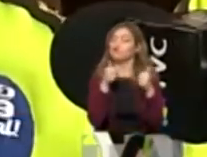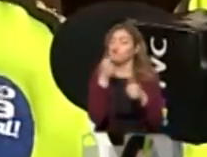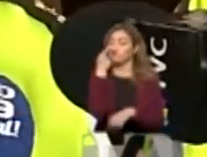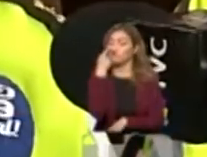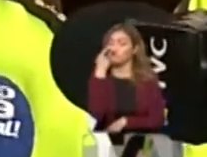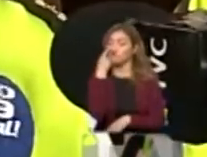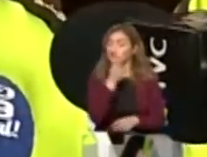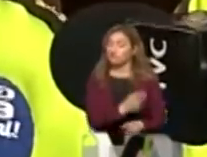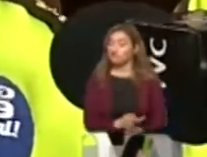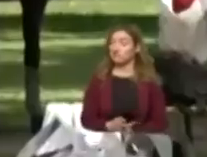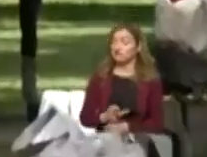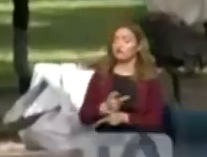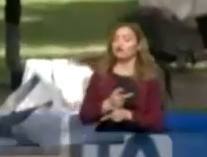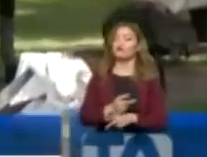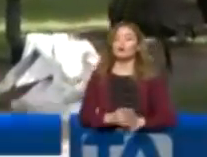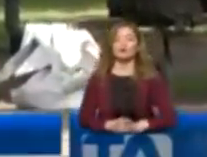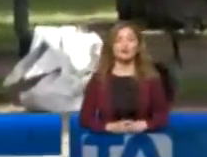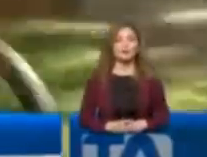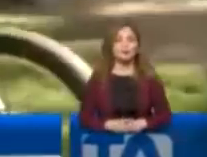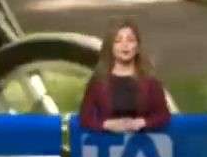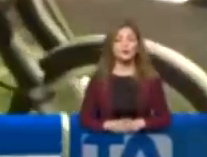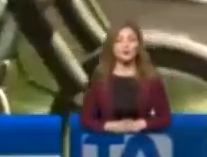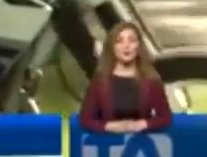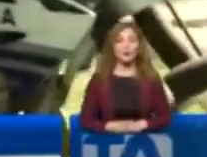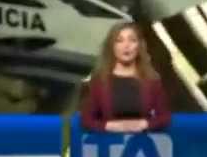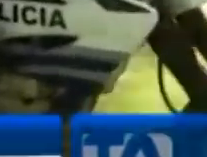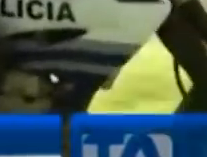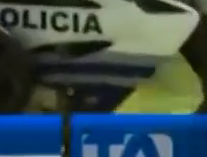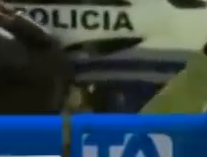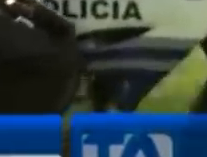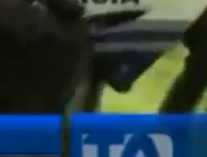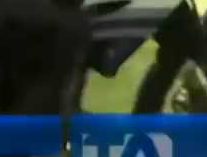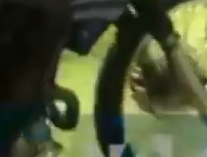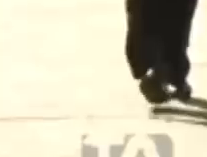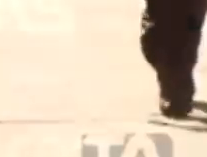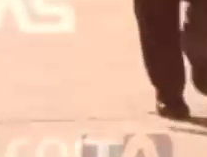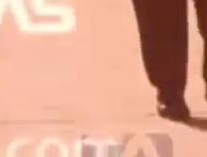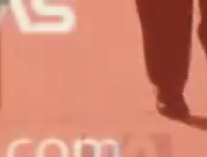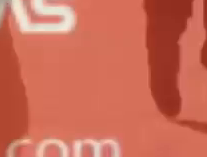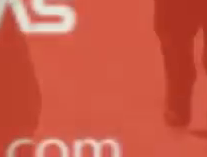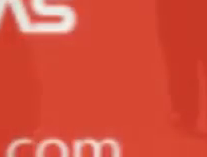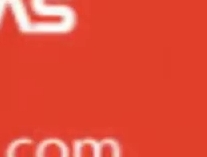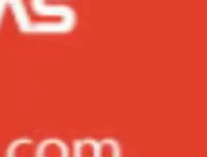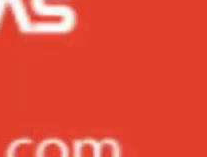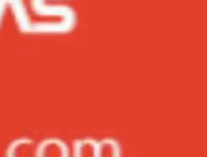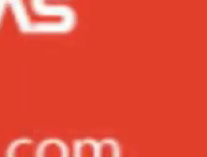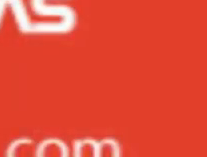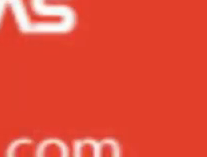sea propio, ¿no? En el centro norte de Quito, Nelson Carrera, 24 horas.